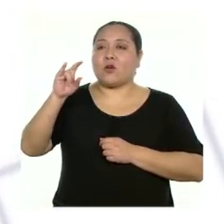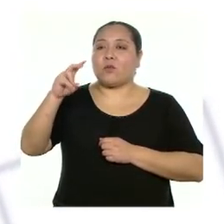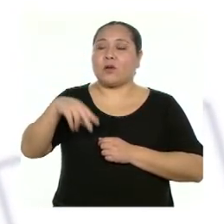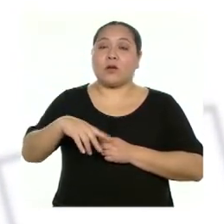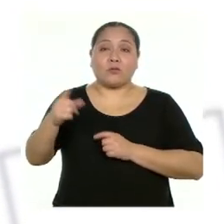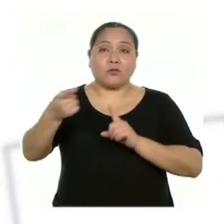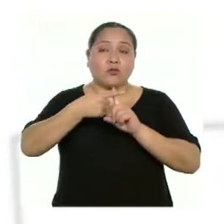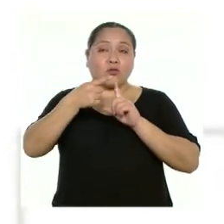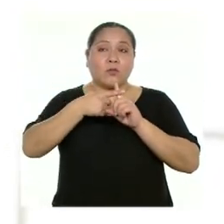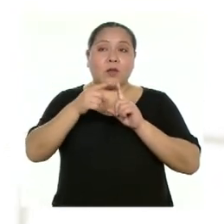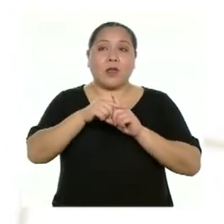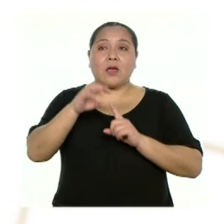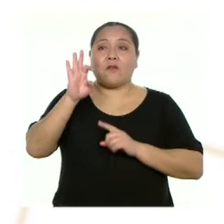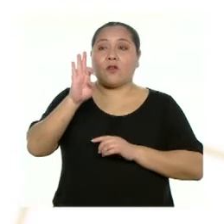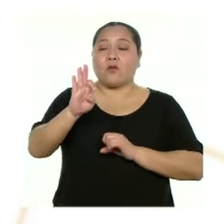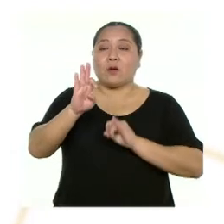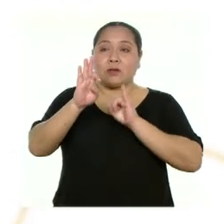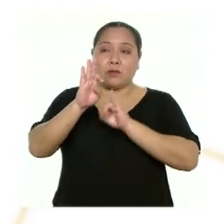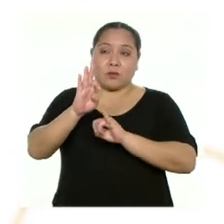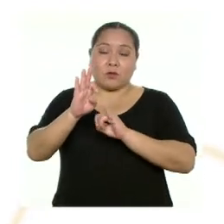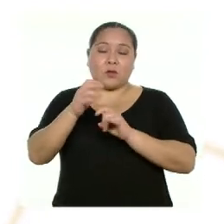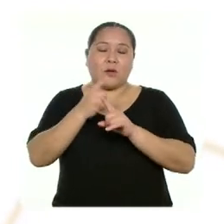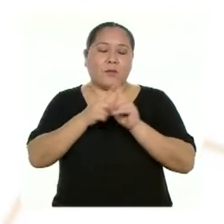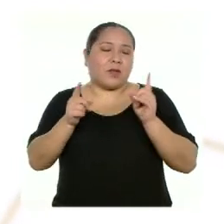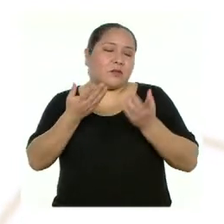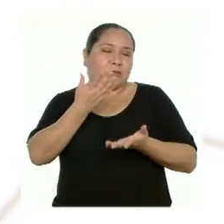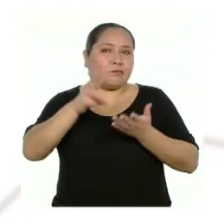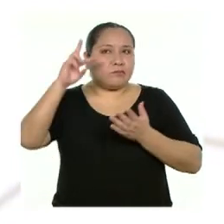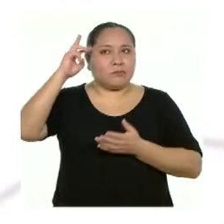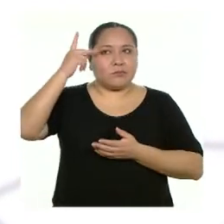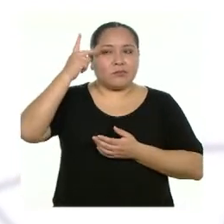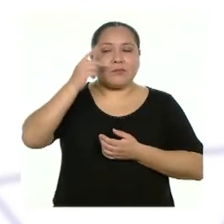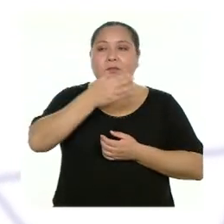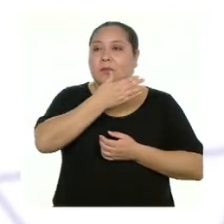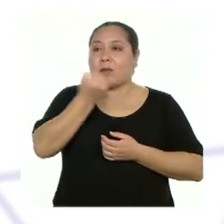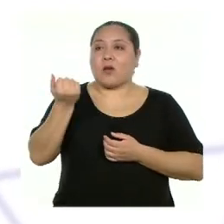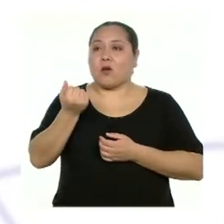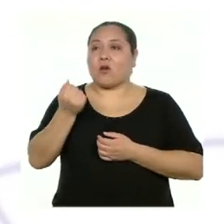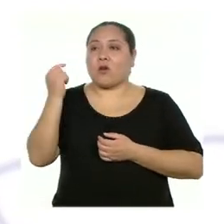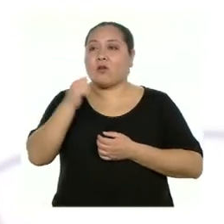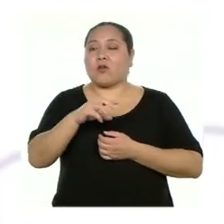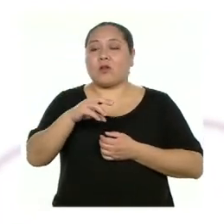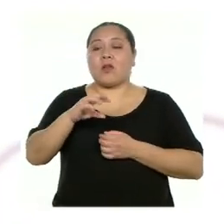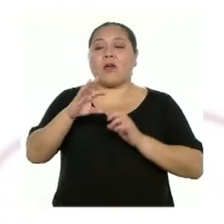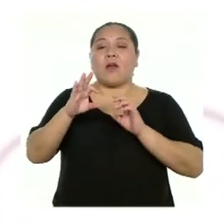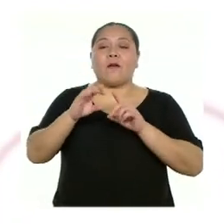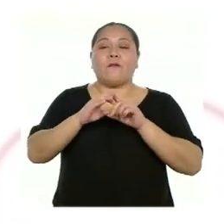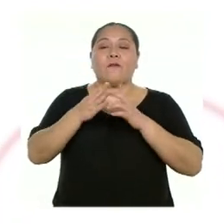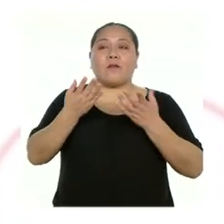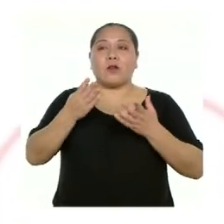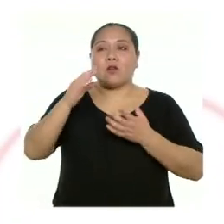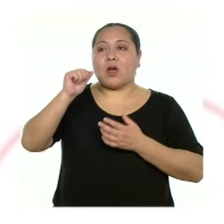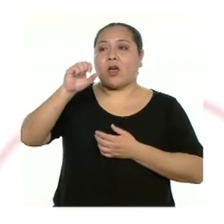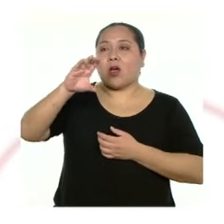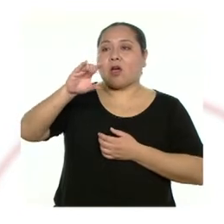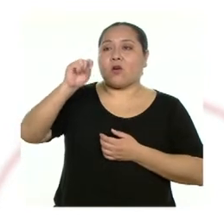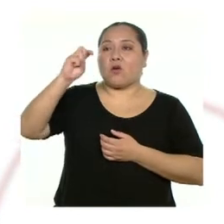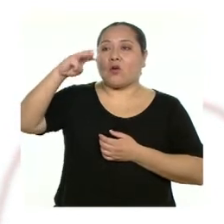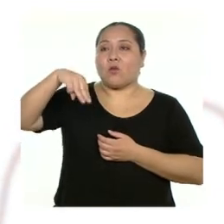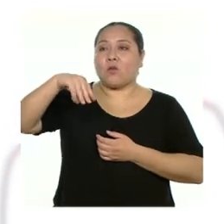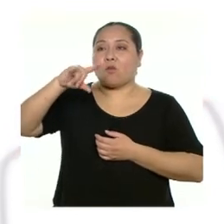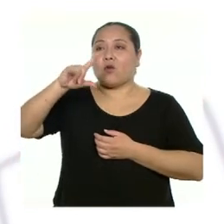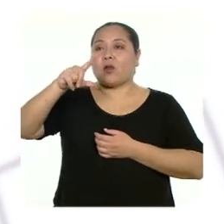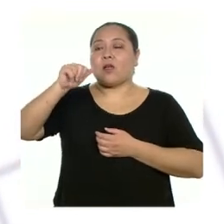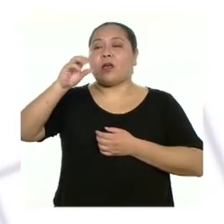absolutas, pero podrías confundirte. Por eso, mejor tener la frecuencia acumulada. En este cálculo se aplica